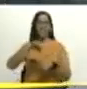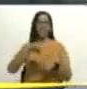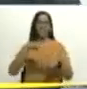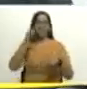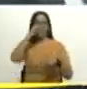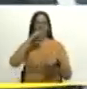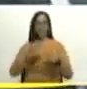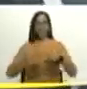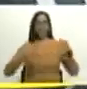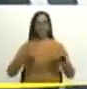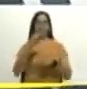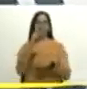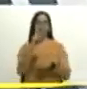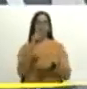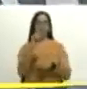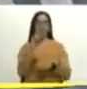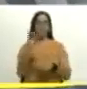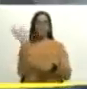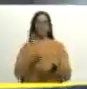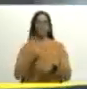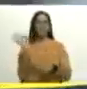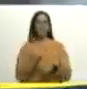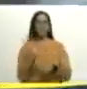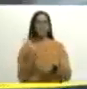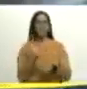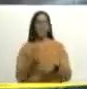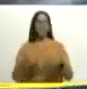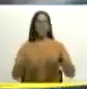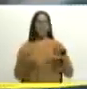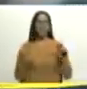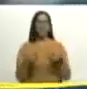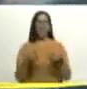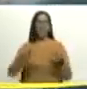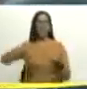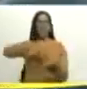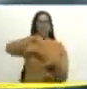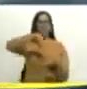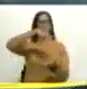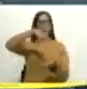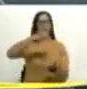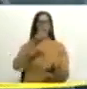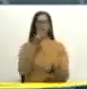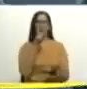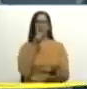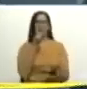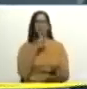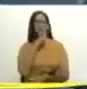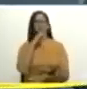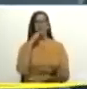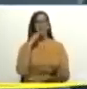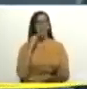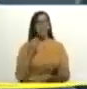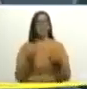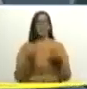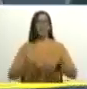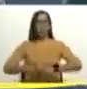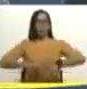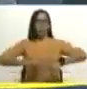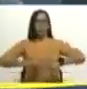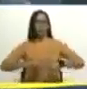crecido 101%. El sector pastas alimenticias, tan sabrosas y que tanto